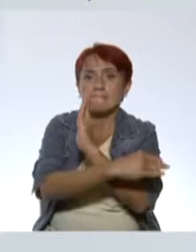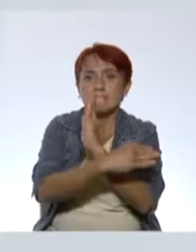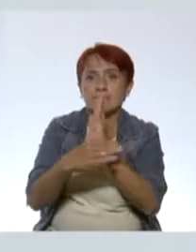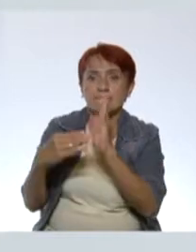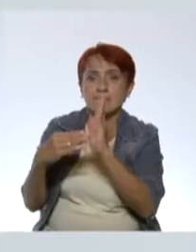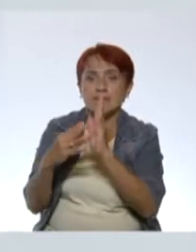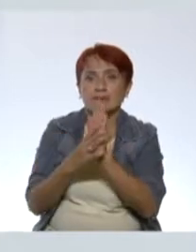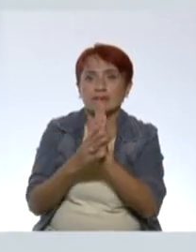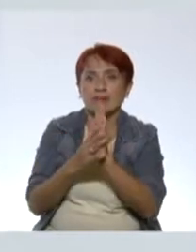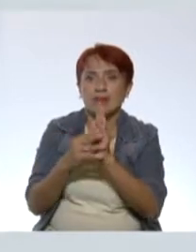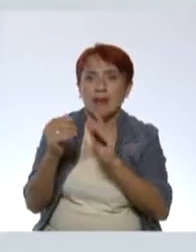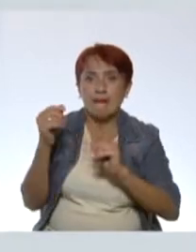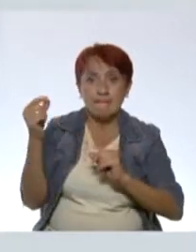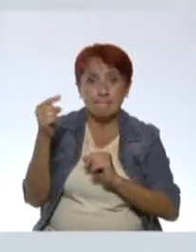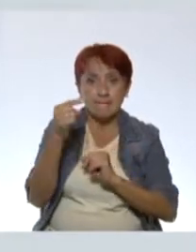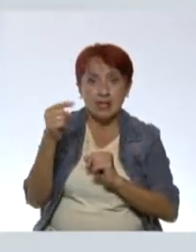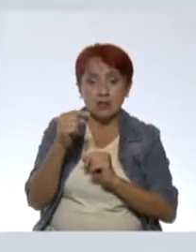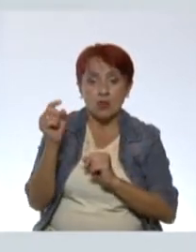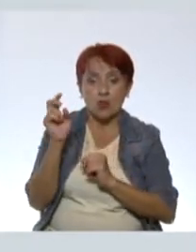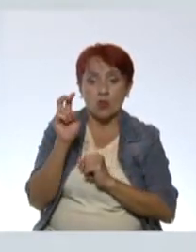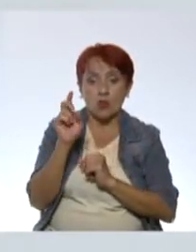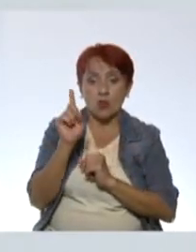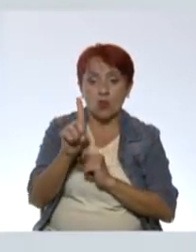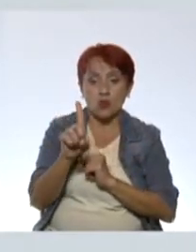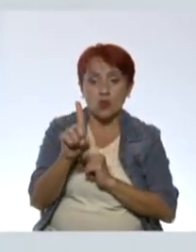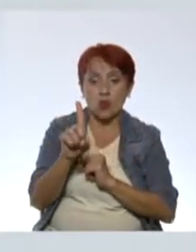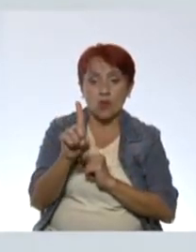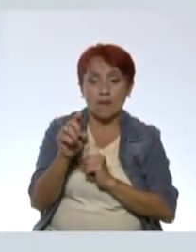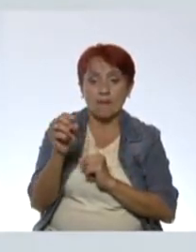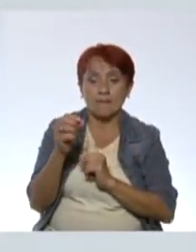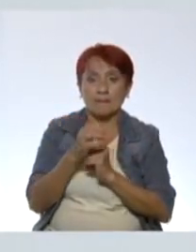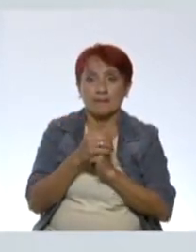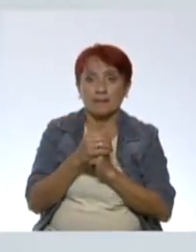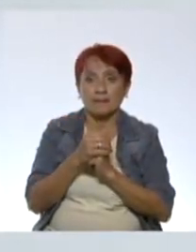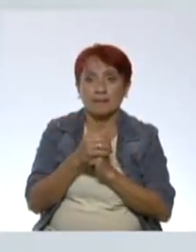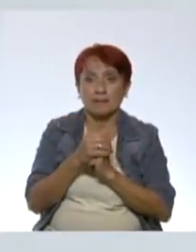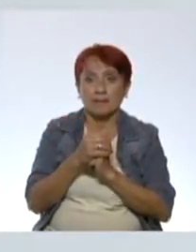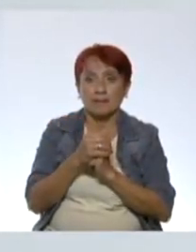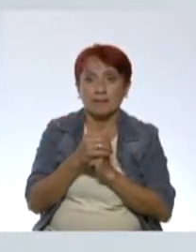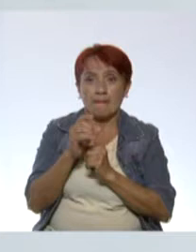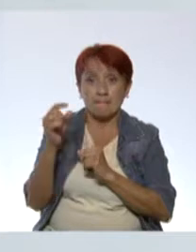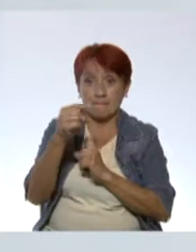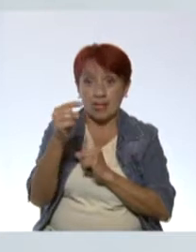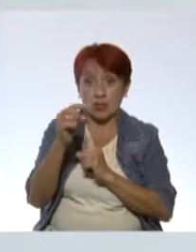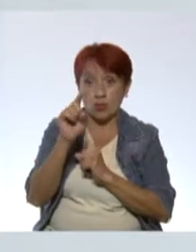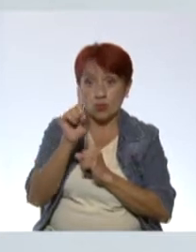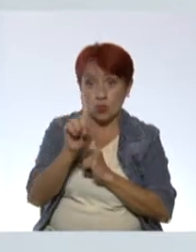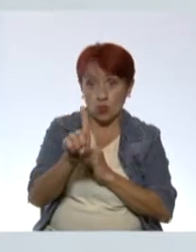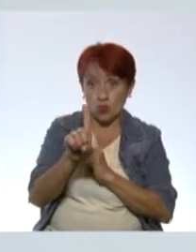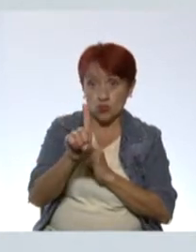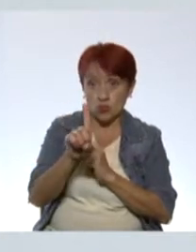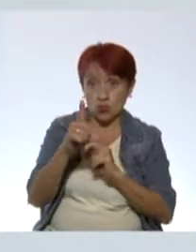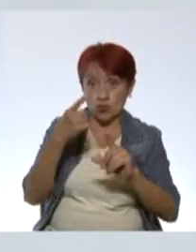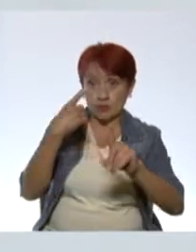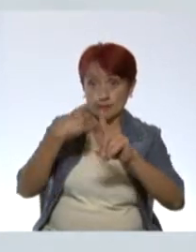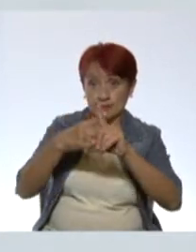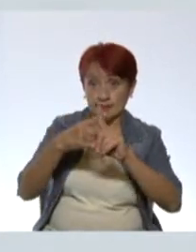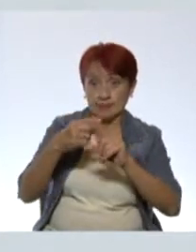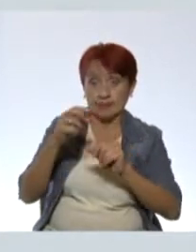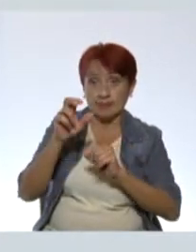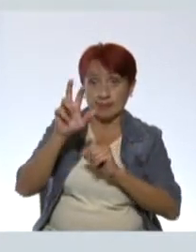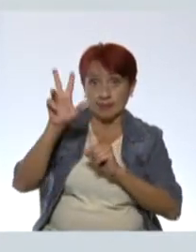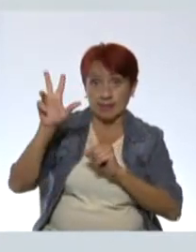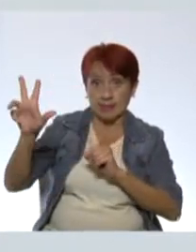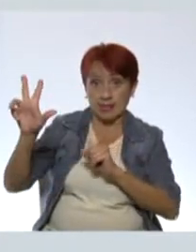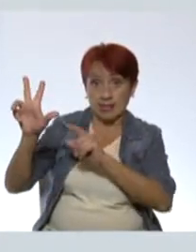nos dice de menos 1 a 3, es decir, menos 1, aquí, menos 1 para la X